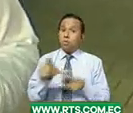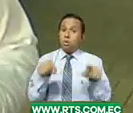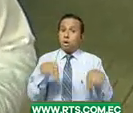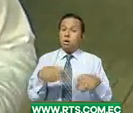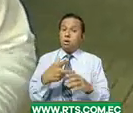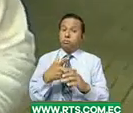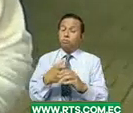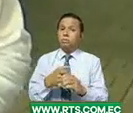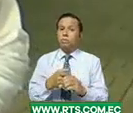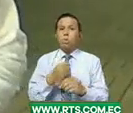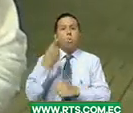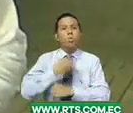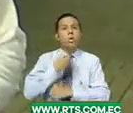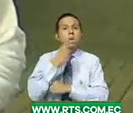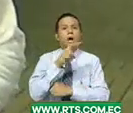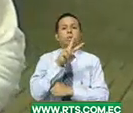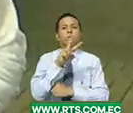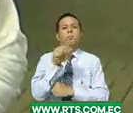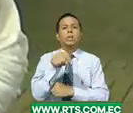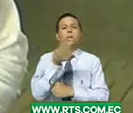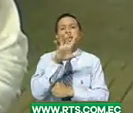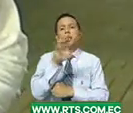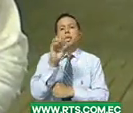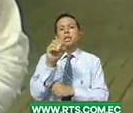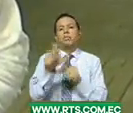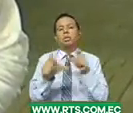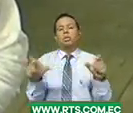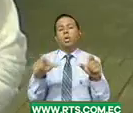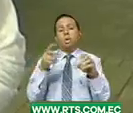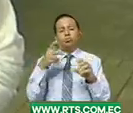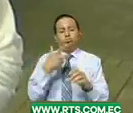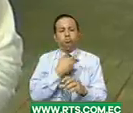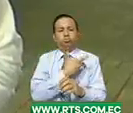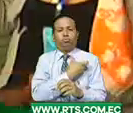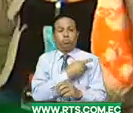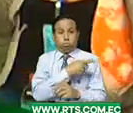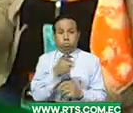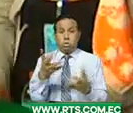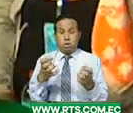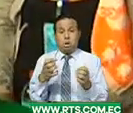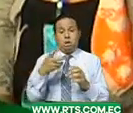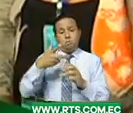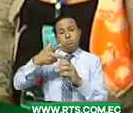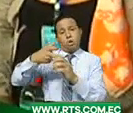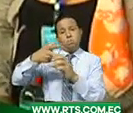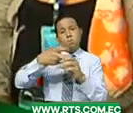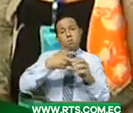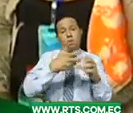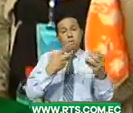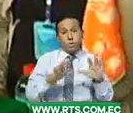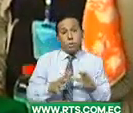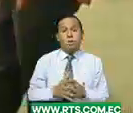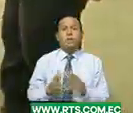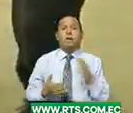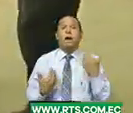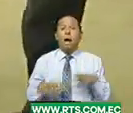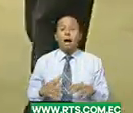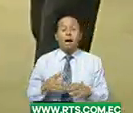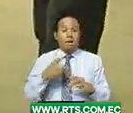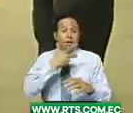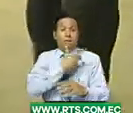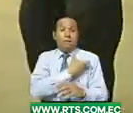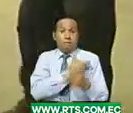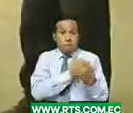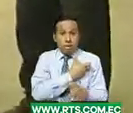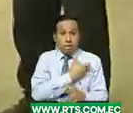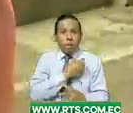a 2.500 personas quienes deseen vacunarse contra el COVID-19. Y luego de ser inmunizados, se marcharon con un kit de